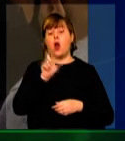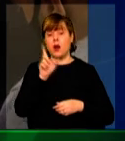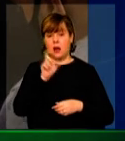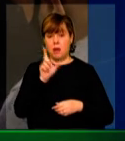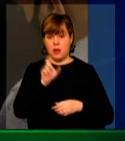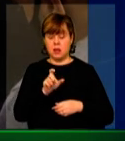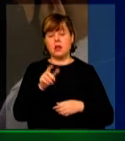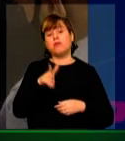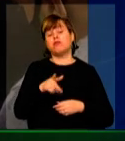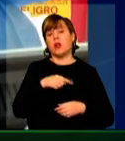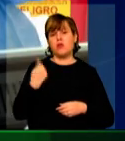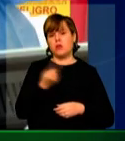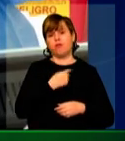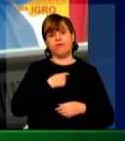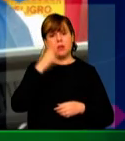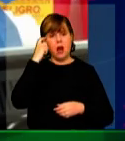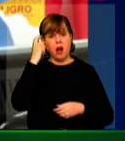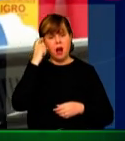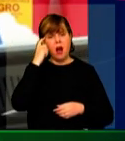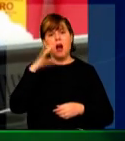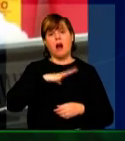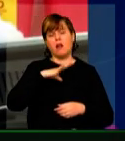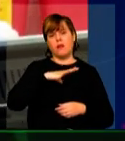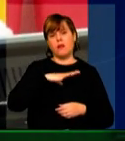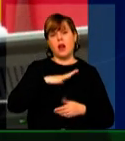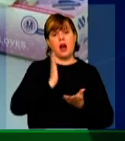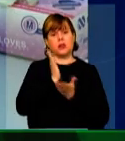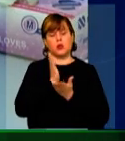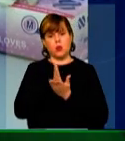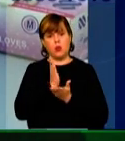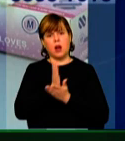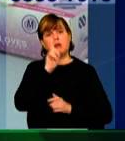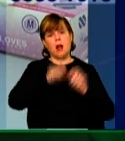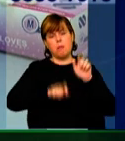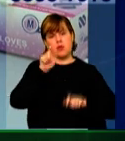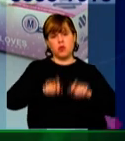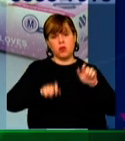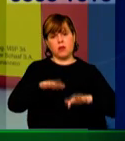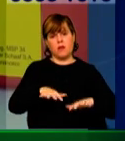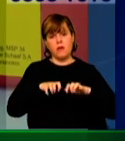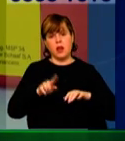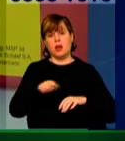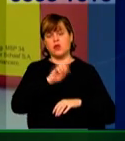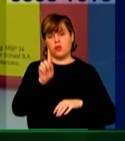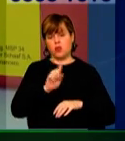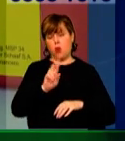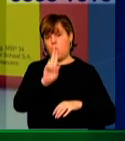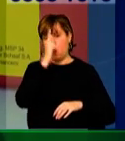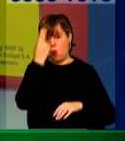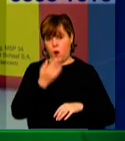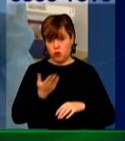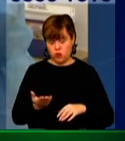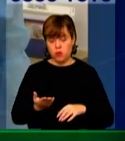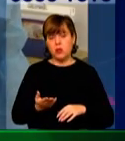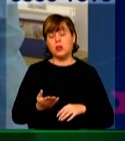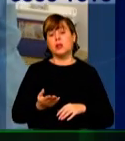Lógicamente que nos parecía que teníamos una deuda de solidaridad con nuestro pueblo y los uruguayos tenían que estar,